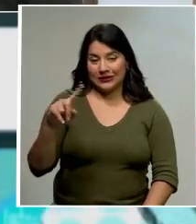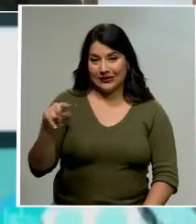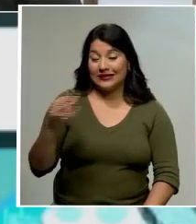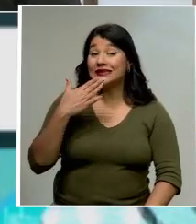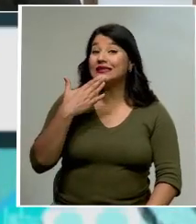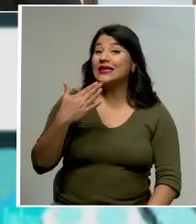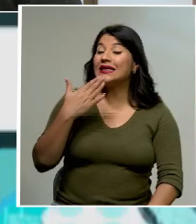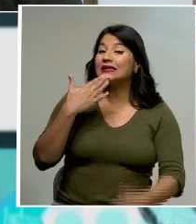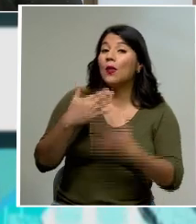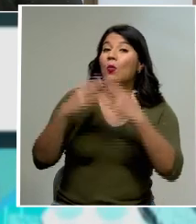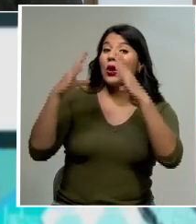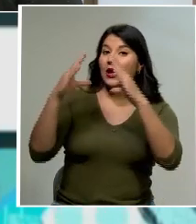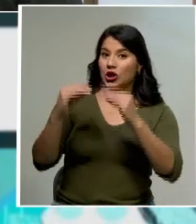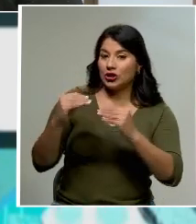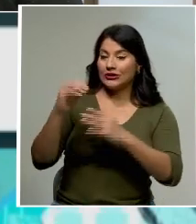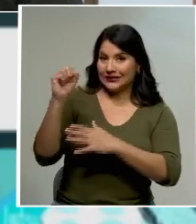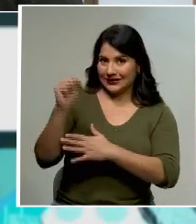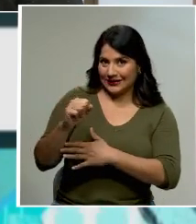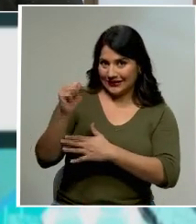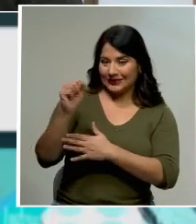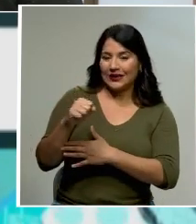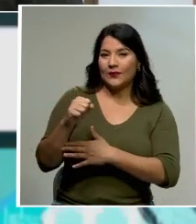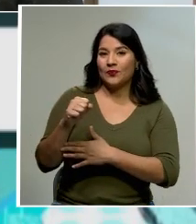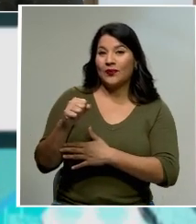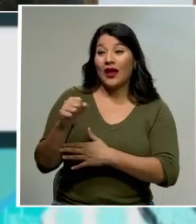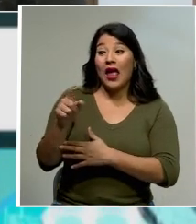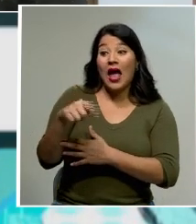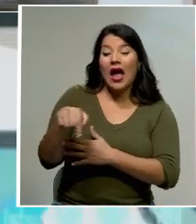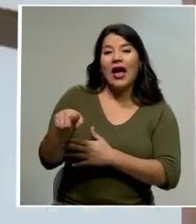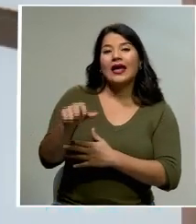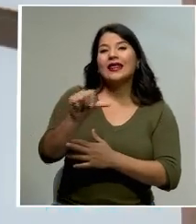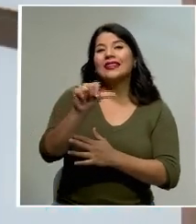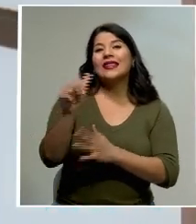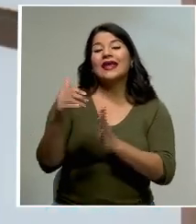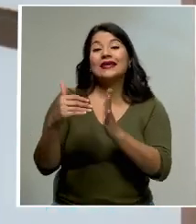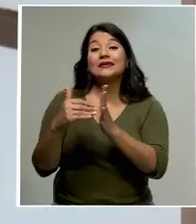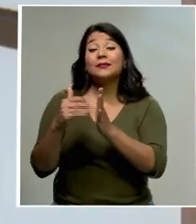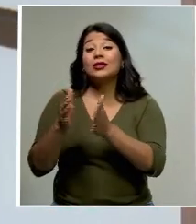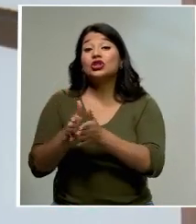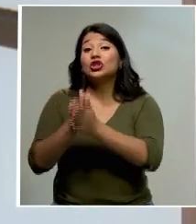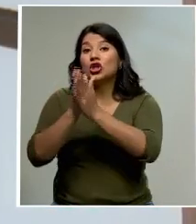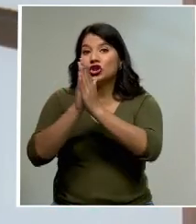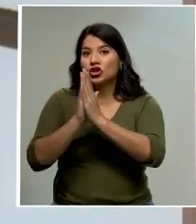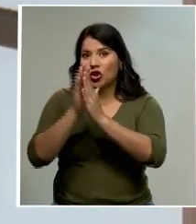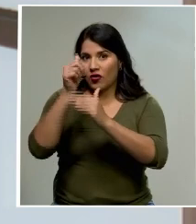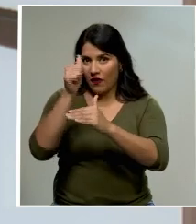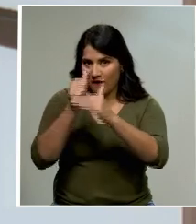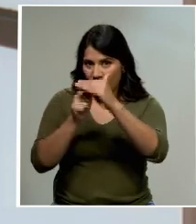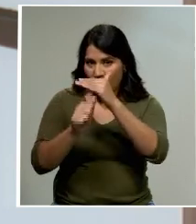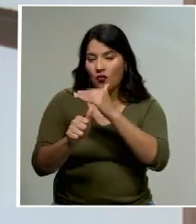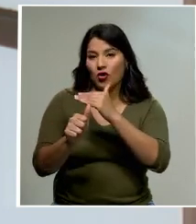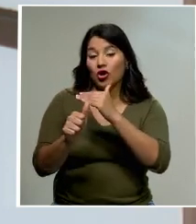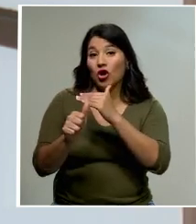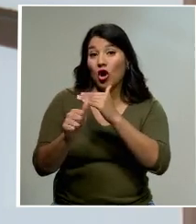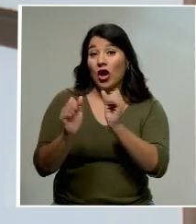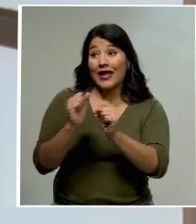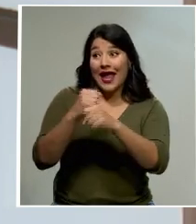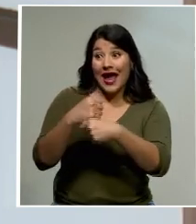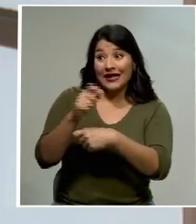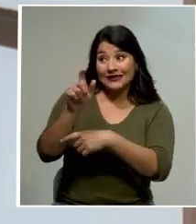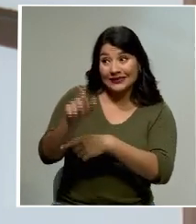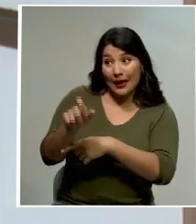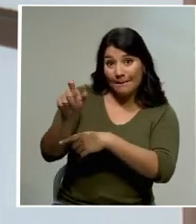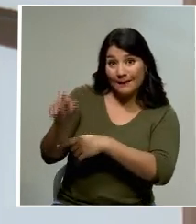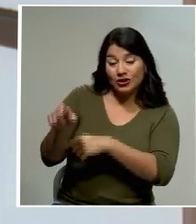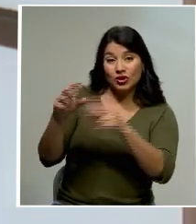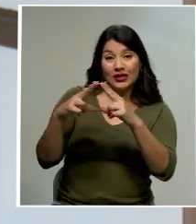Gracias, buenas noches. Así es, de estos 10,000 solicitudes de refugio que se han realizado por parte de personas provenientes